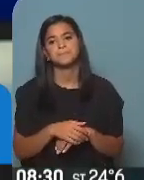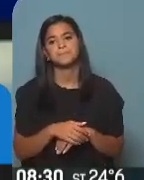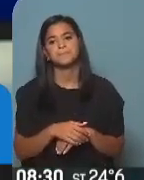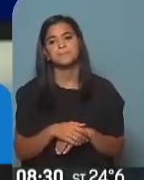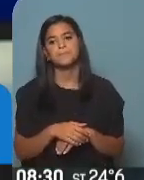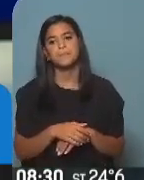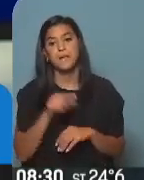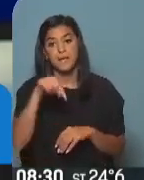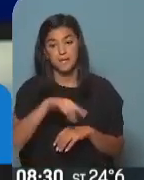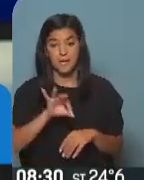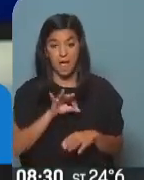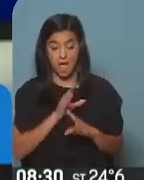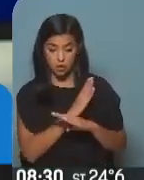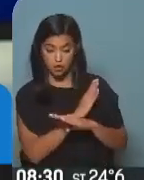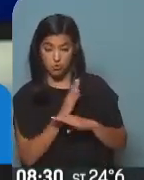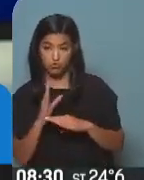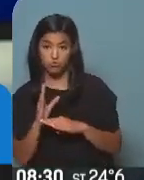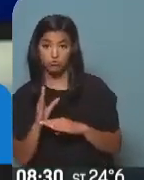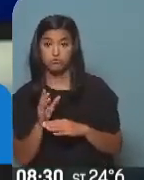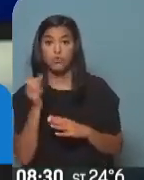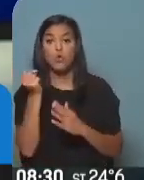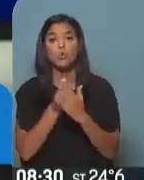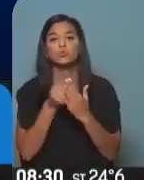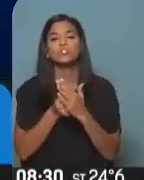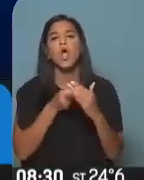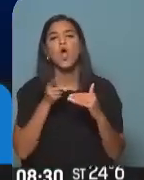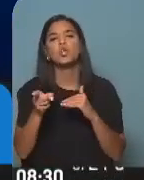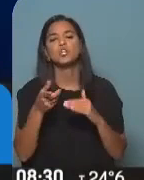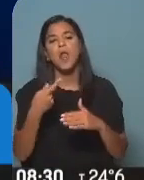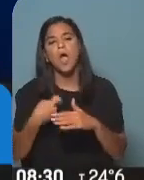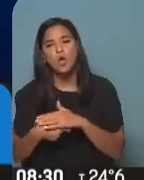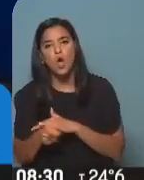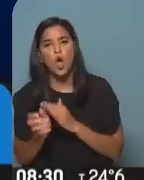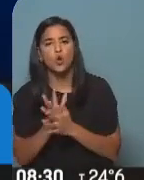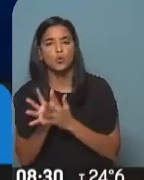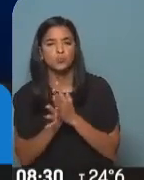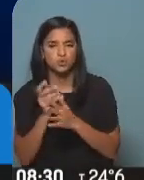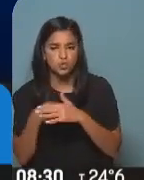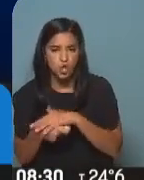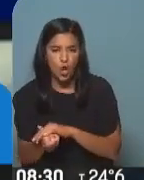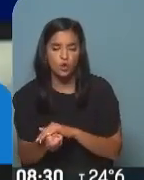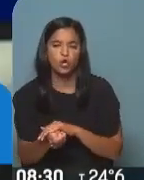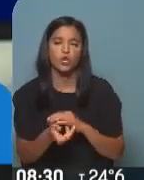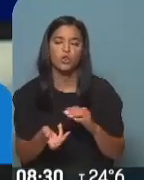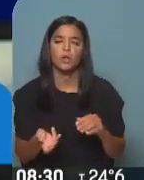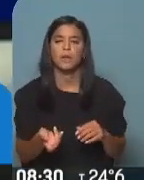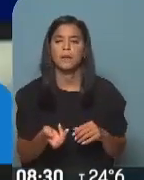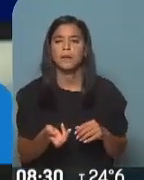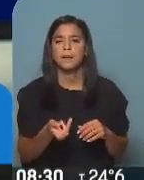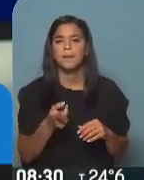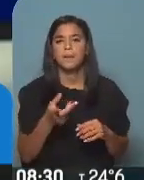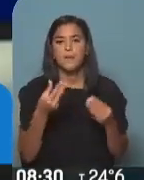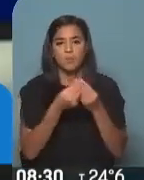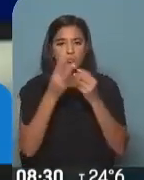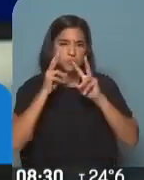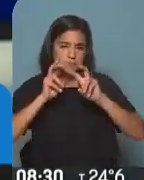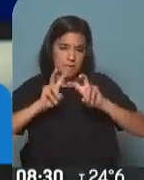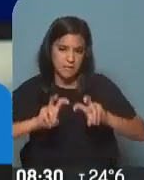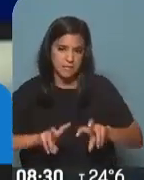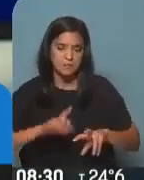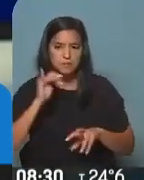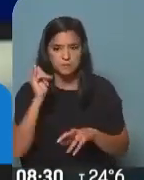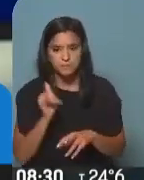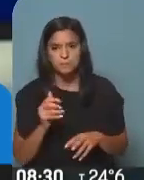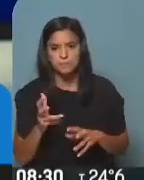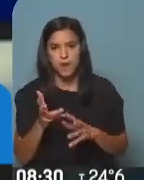durante estos años la lucha contra la corrupción y de hecho se realizaron muchísimas investigaciones,